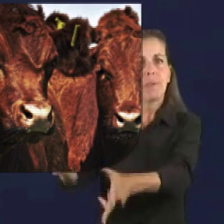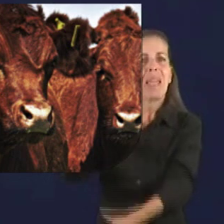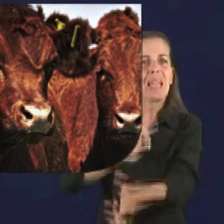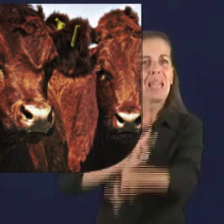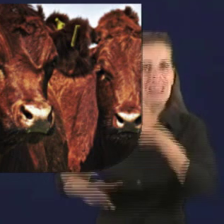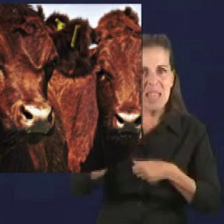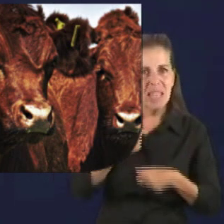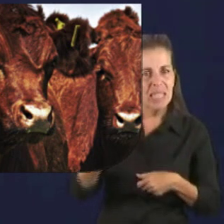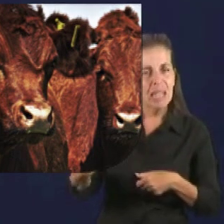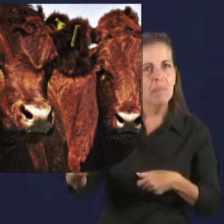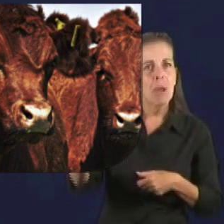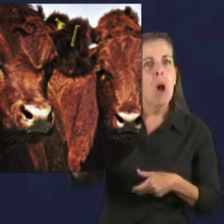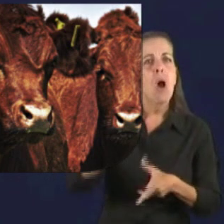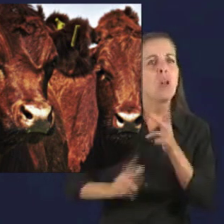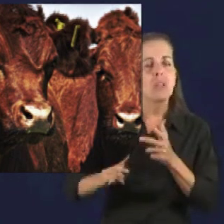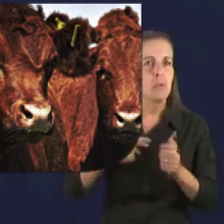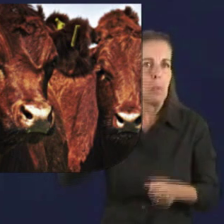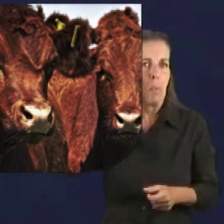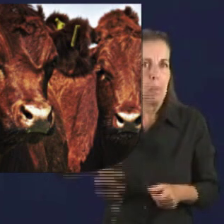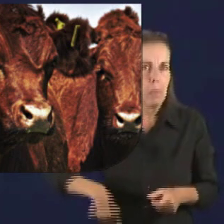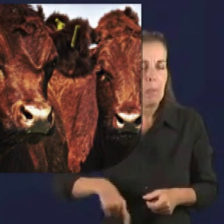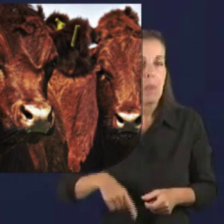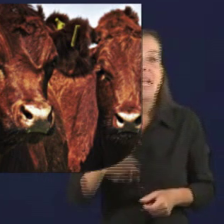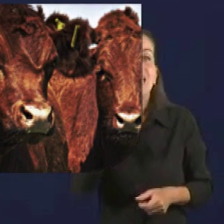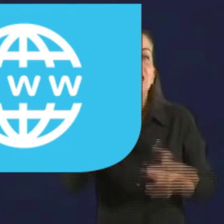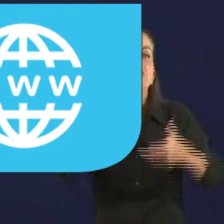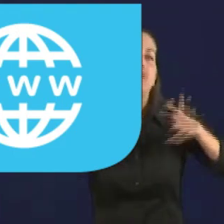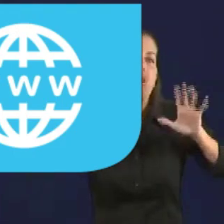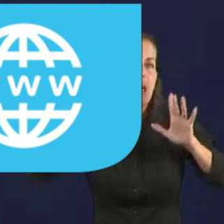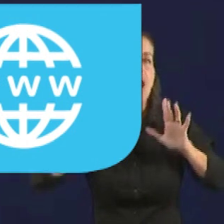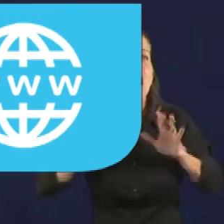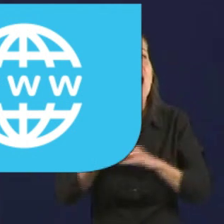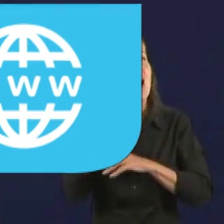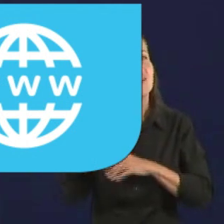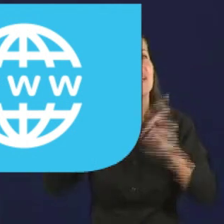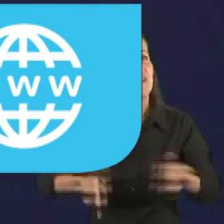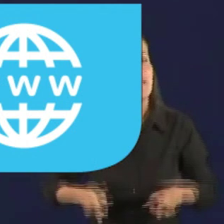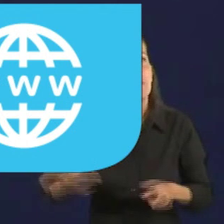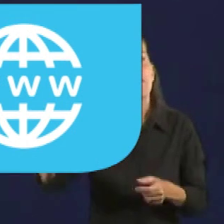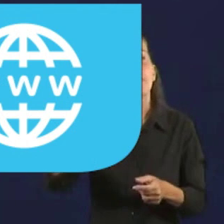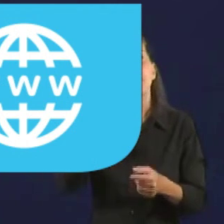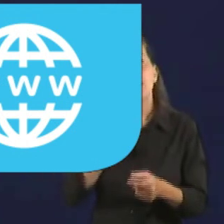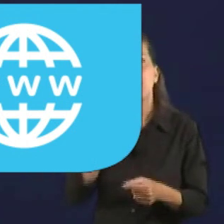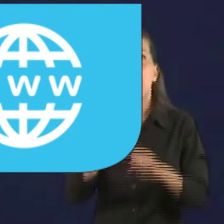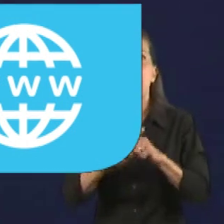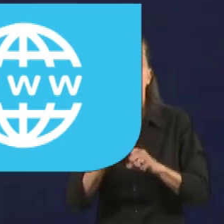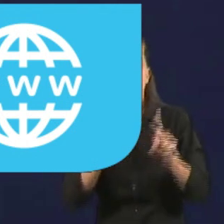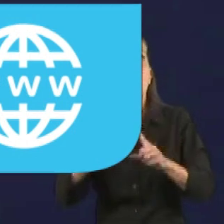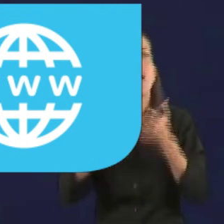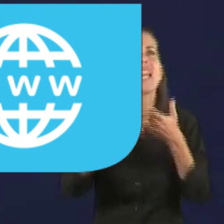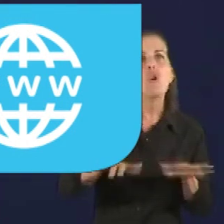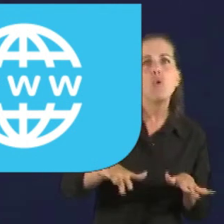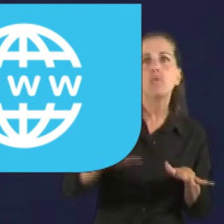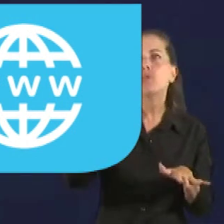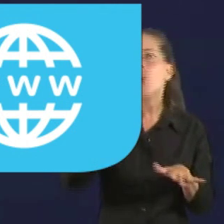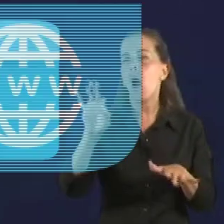escuché. Y en tal caso, cualquier cambio que... Ayer me lo preguntaron con respecto a renuncias y a algún cambio en el gabinete, que creo